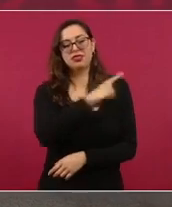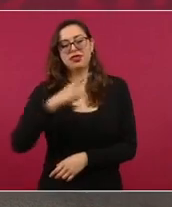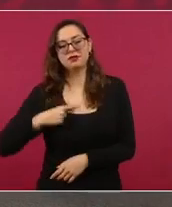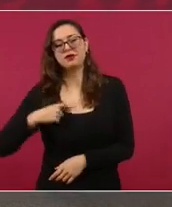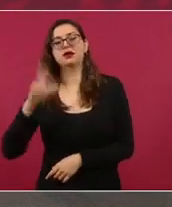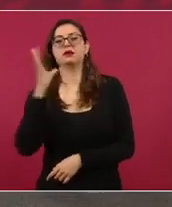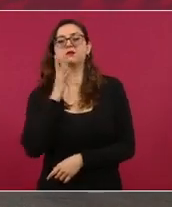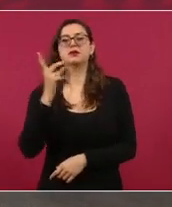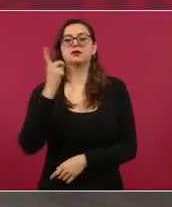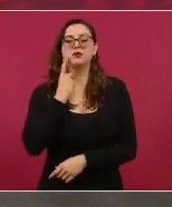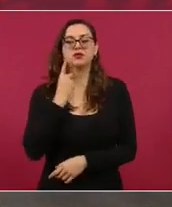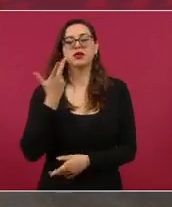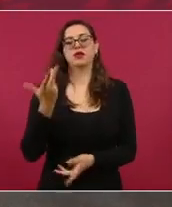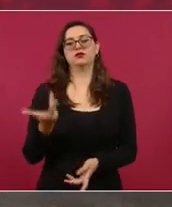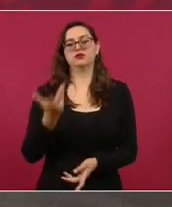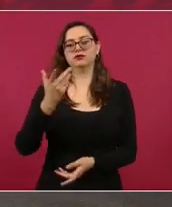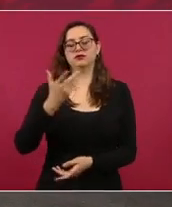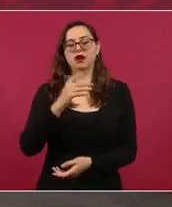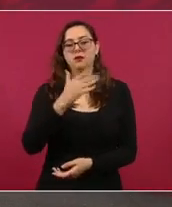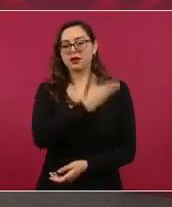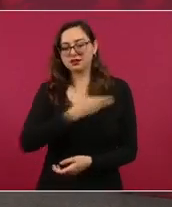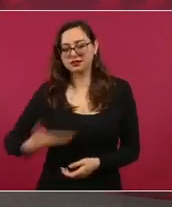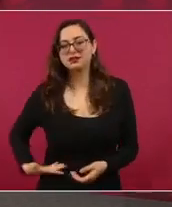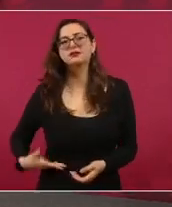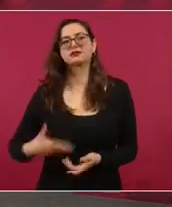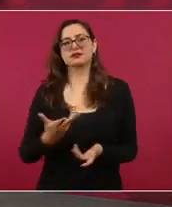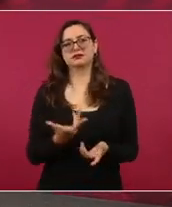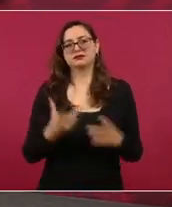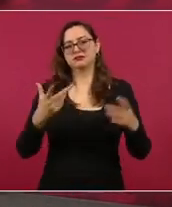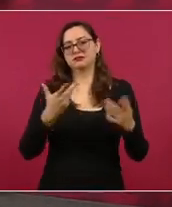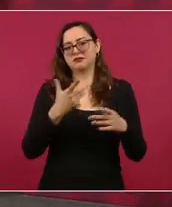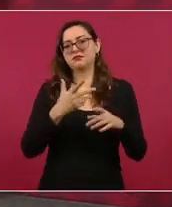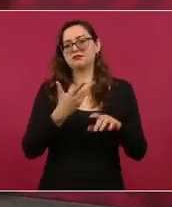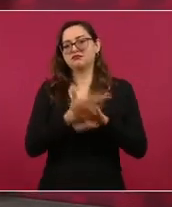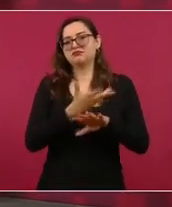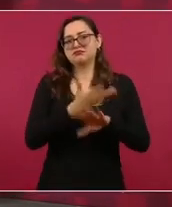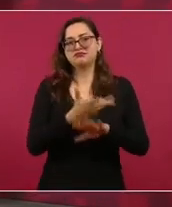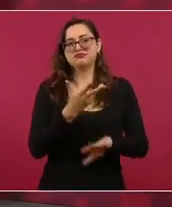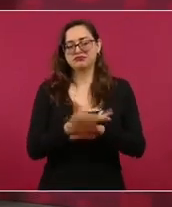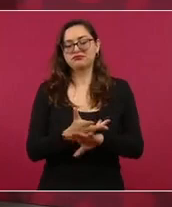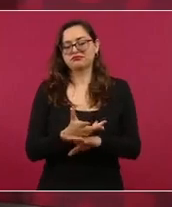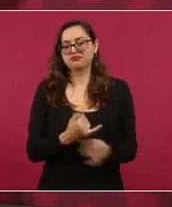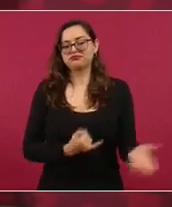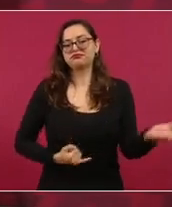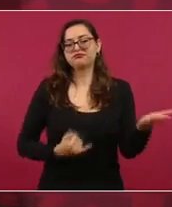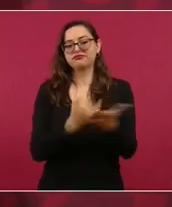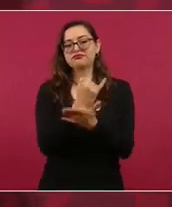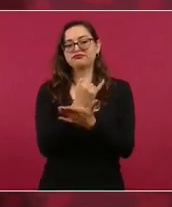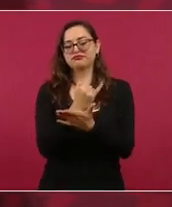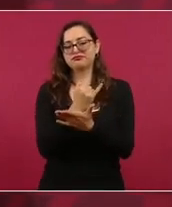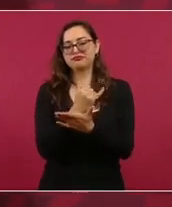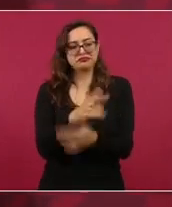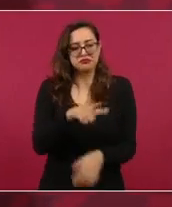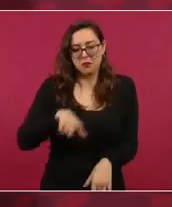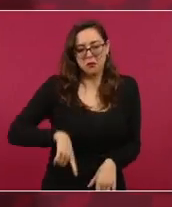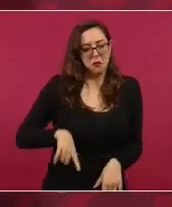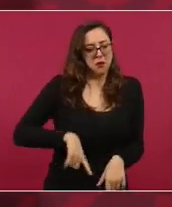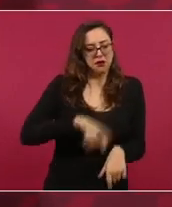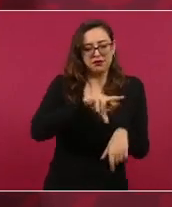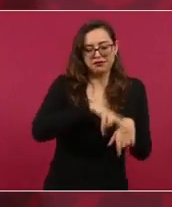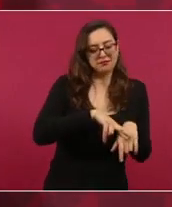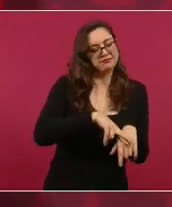Es como cuando se plantea de que el gobierno de Estados Unidos va a hacer